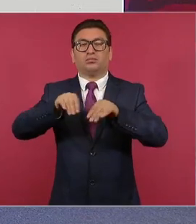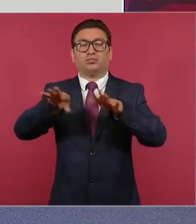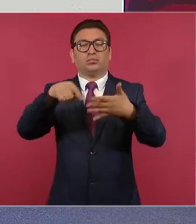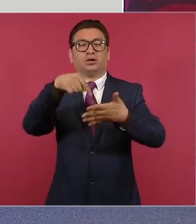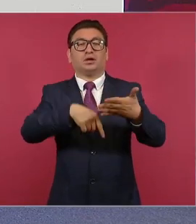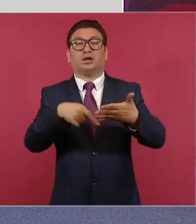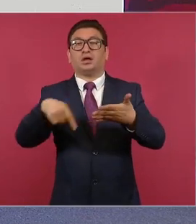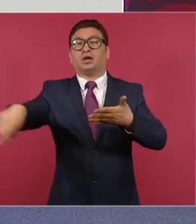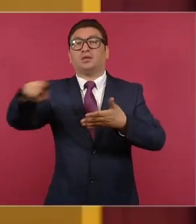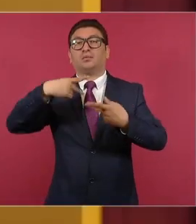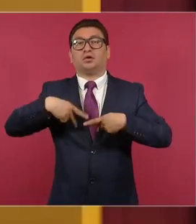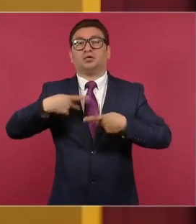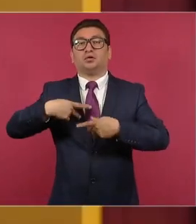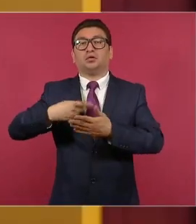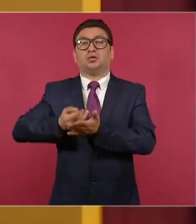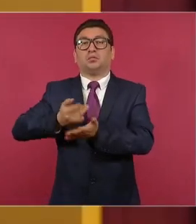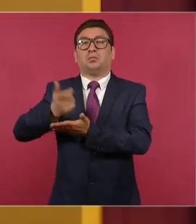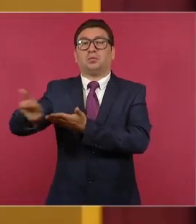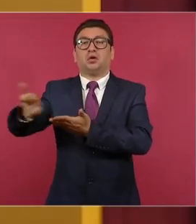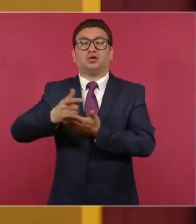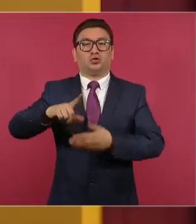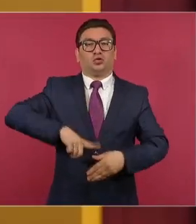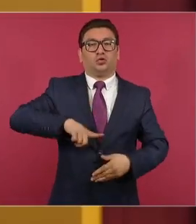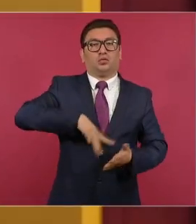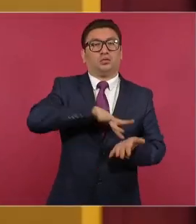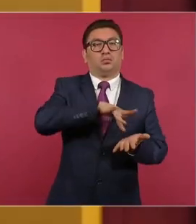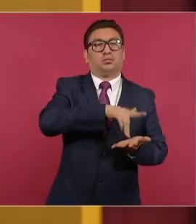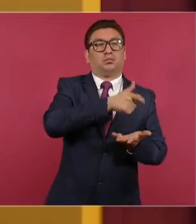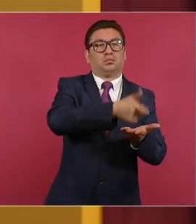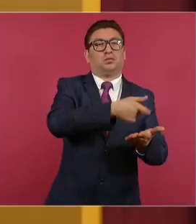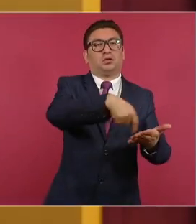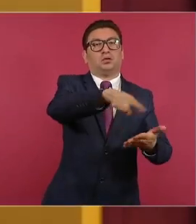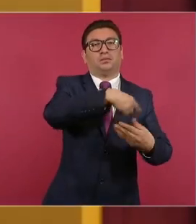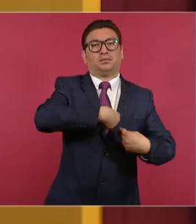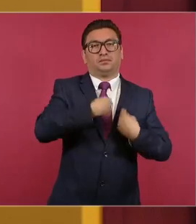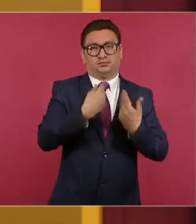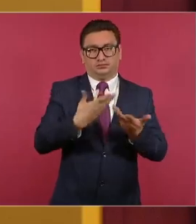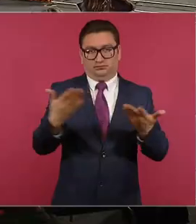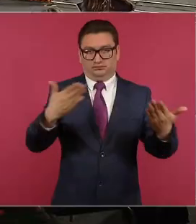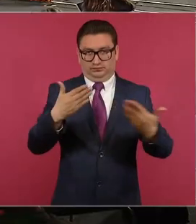de el subsidio que les da el gobierno.